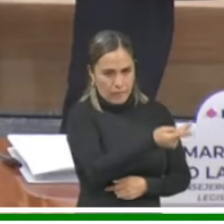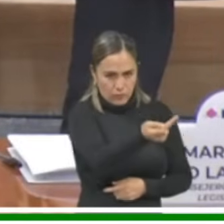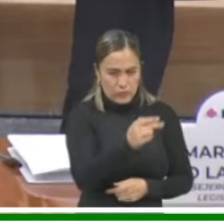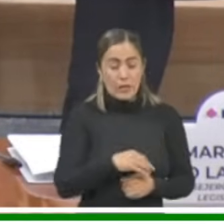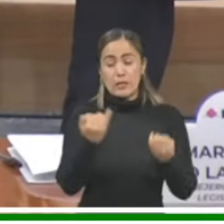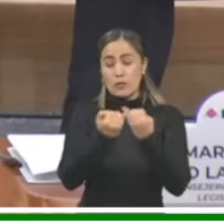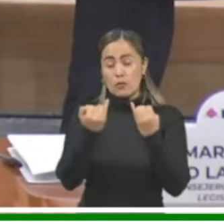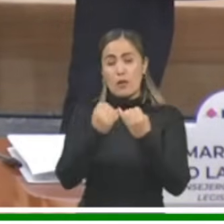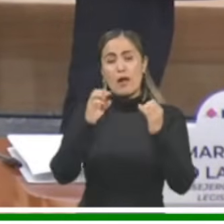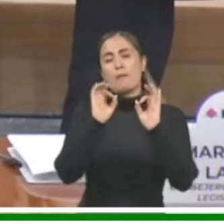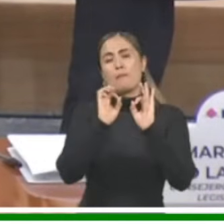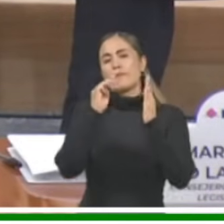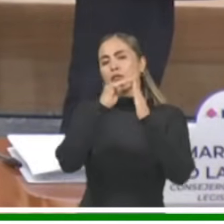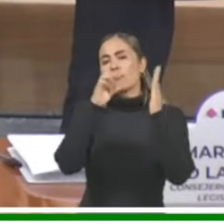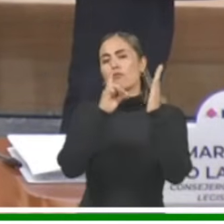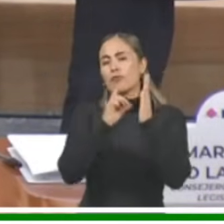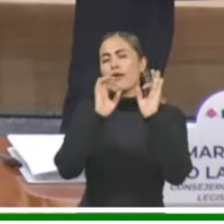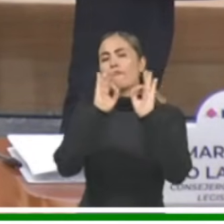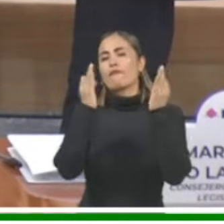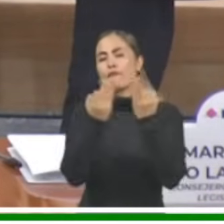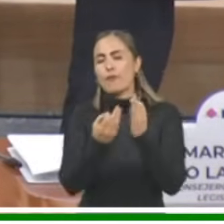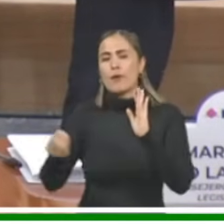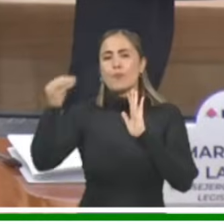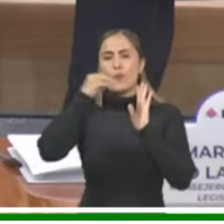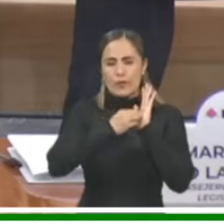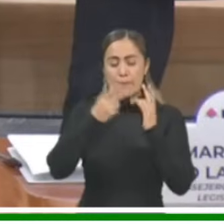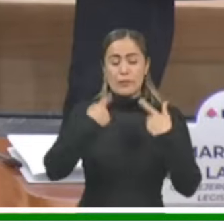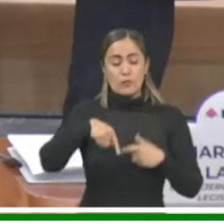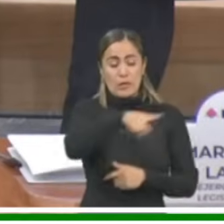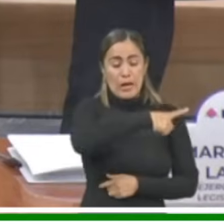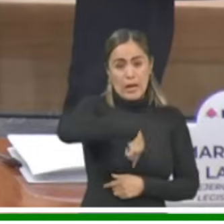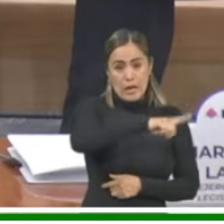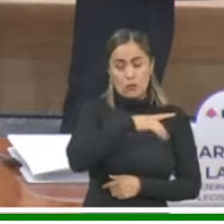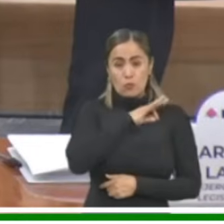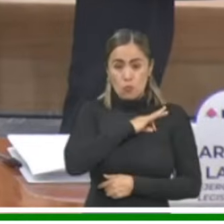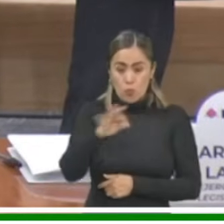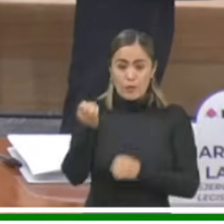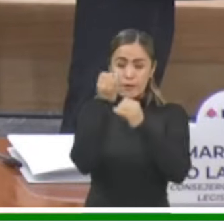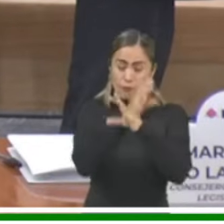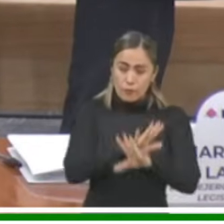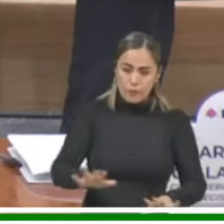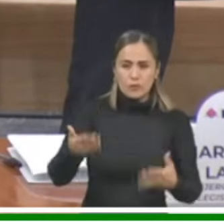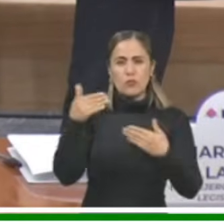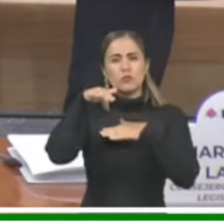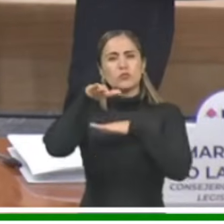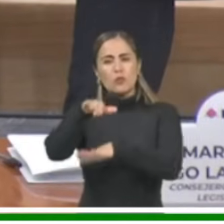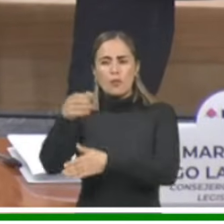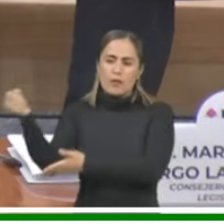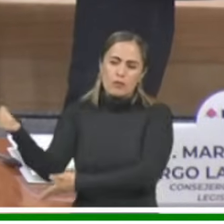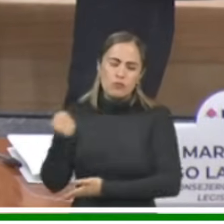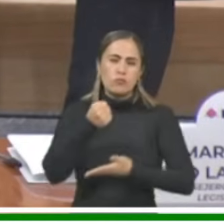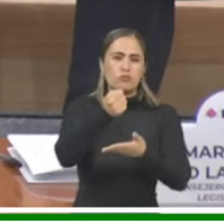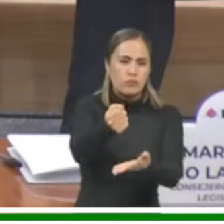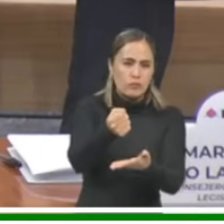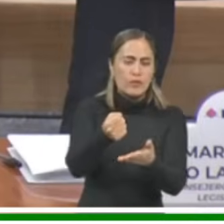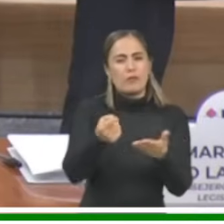adecuado conforme al cual las y los ciudadanos podrán consultar la información relativa al financiamiento de las encuestas que se ponen a